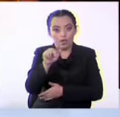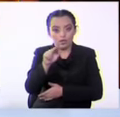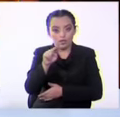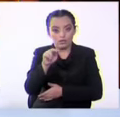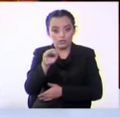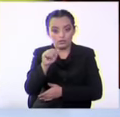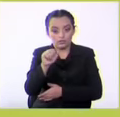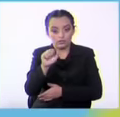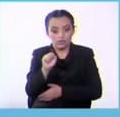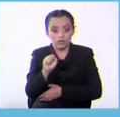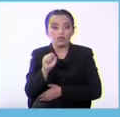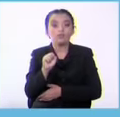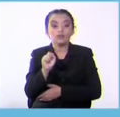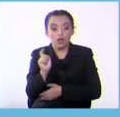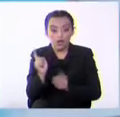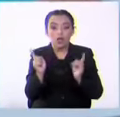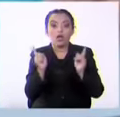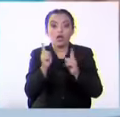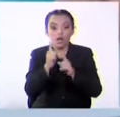contar.